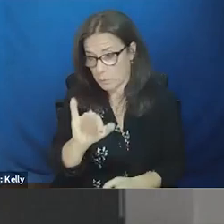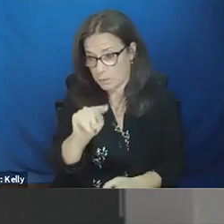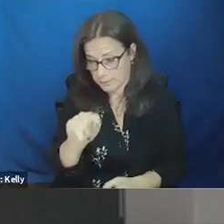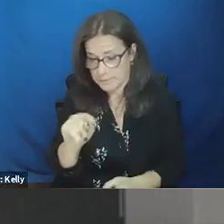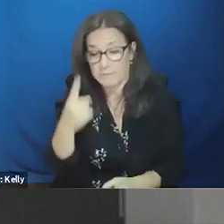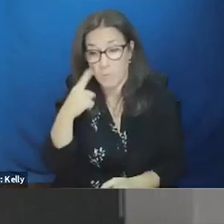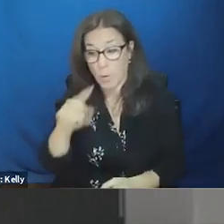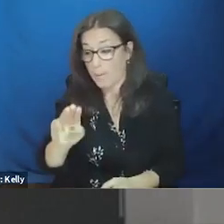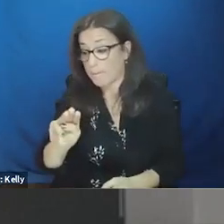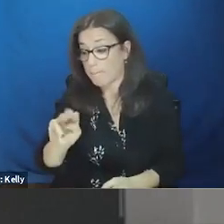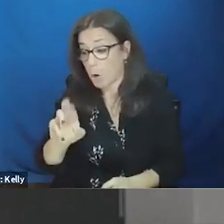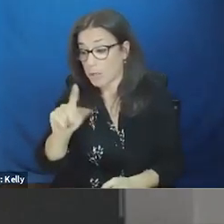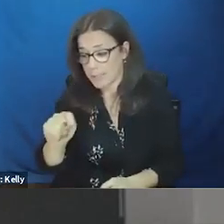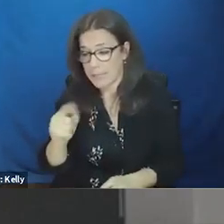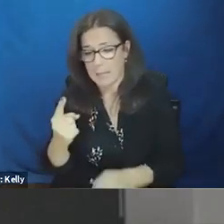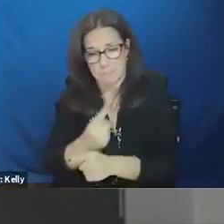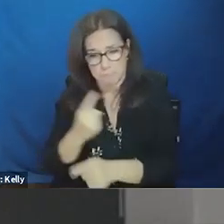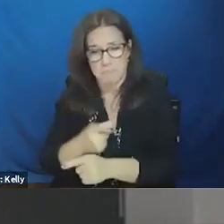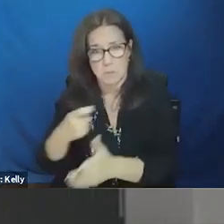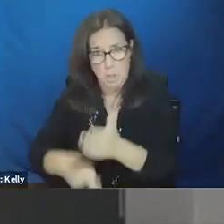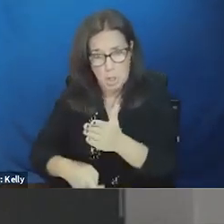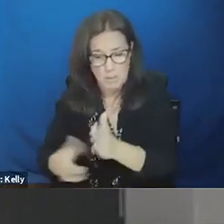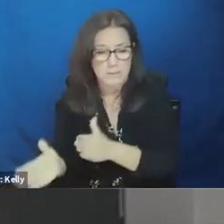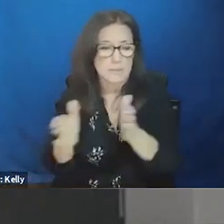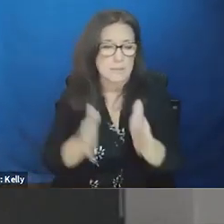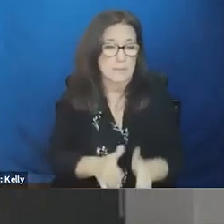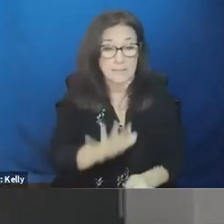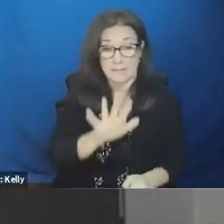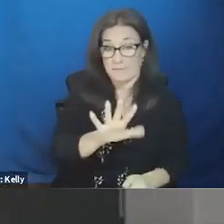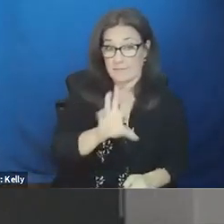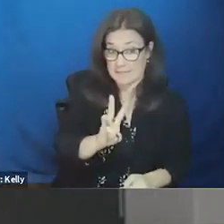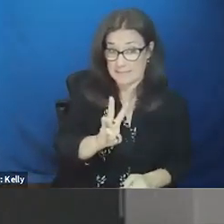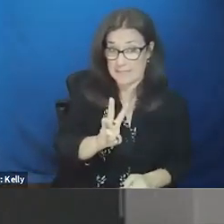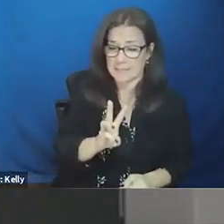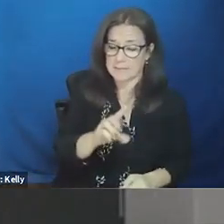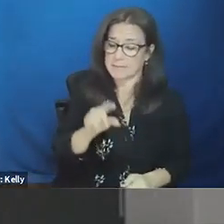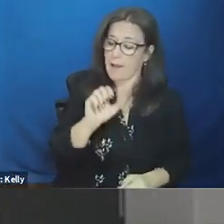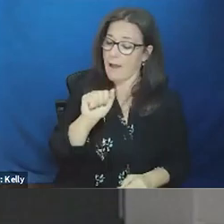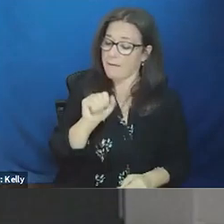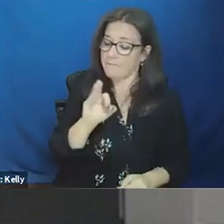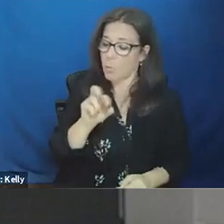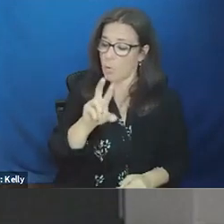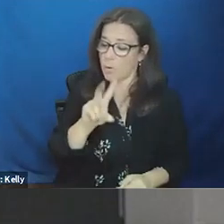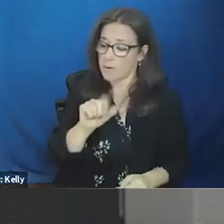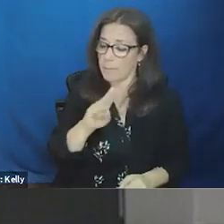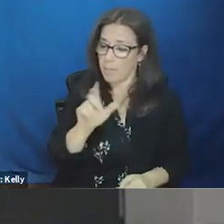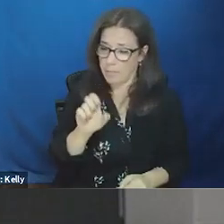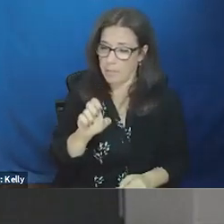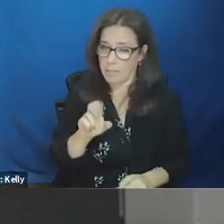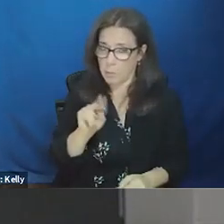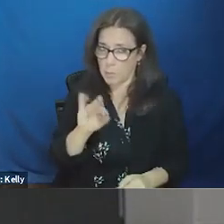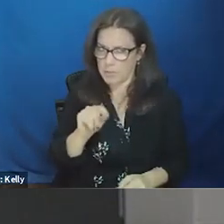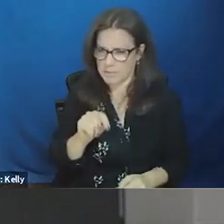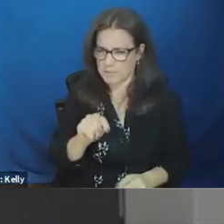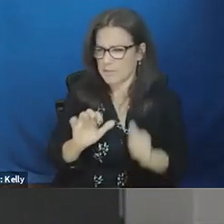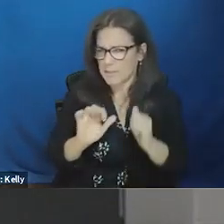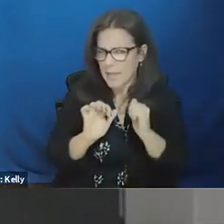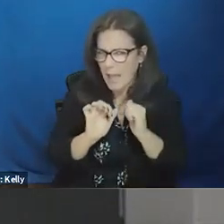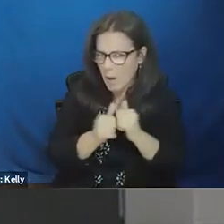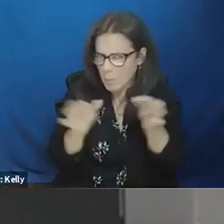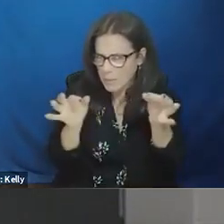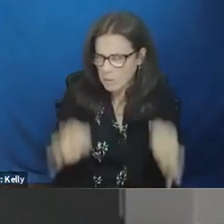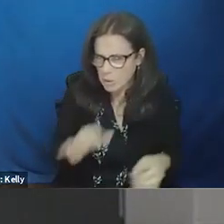en esta propuesta hay 275 un nivel unidades que están a un precio del mercado